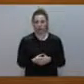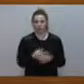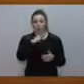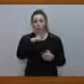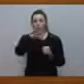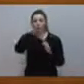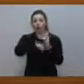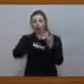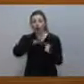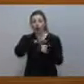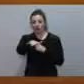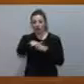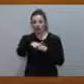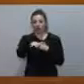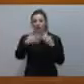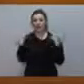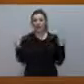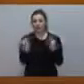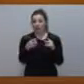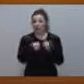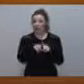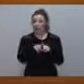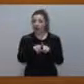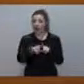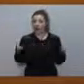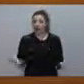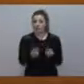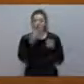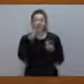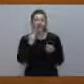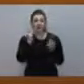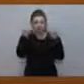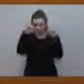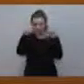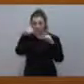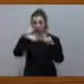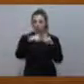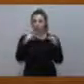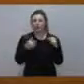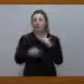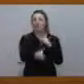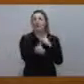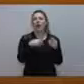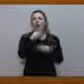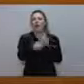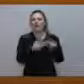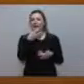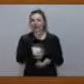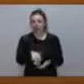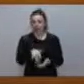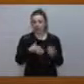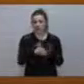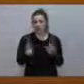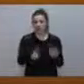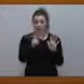condiciona quién va a realizar las campañas de saneamiento ganadero en Asturias en el futuro, es decir, del 7 de junio